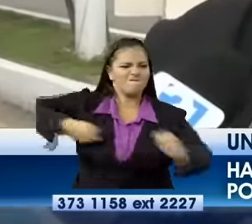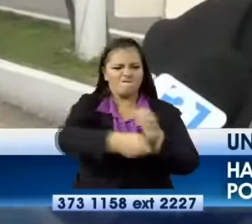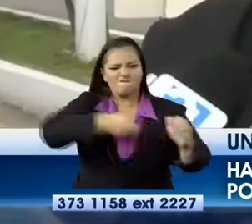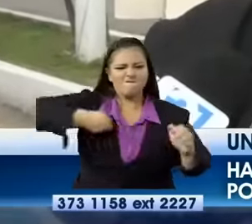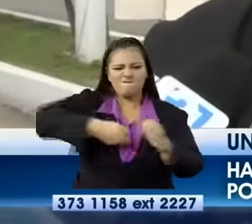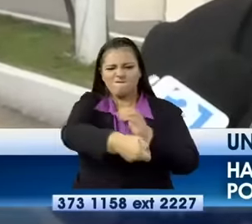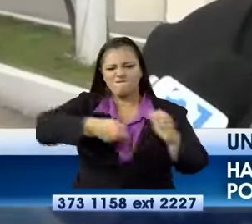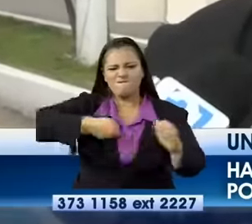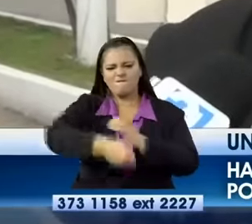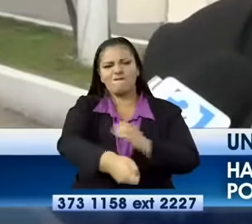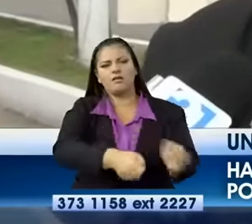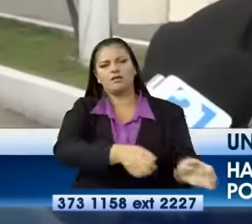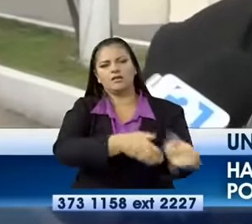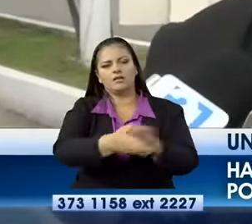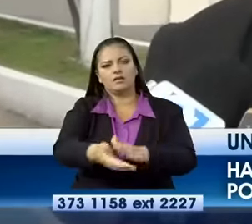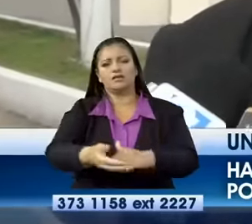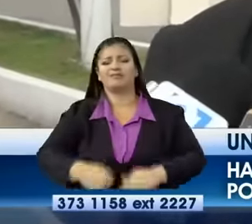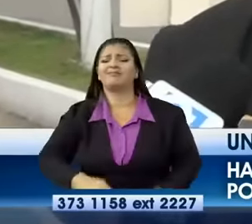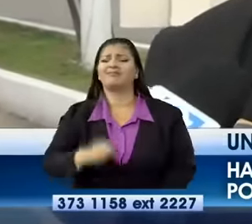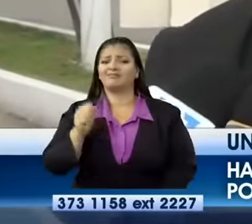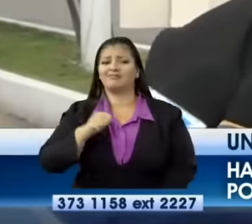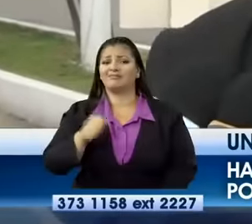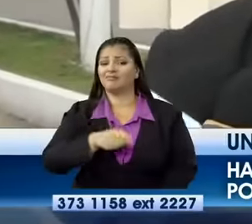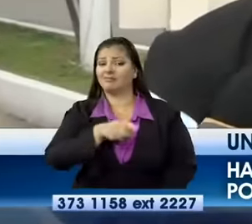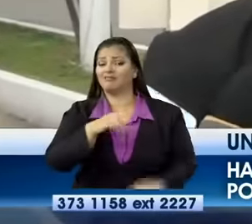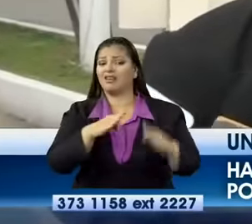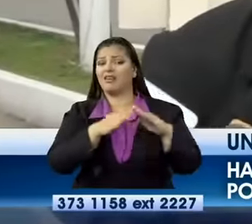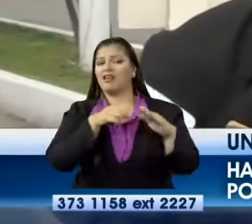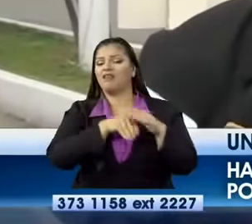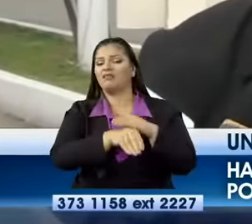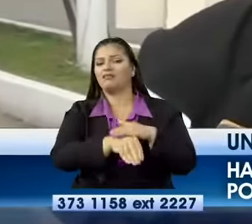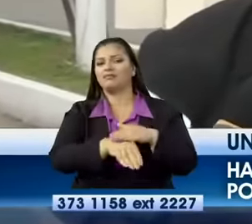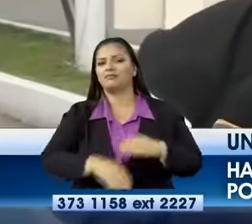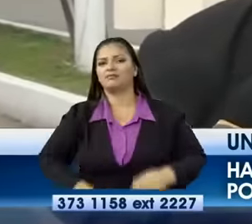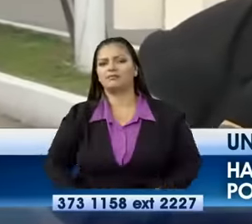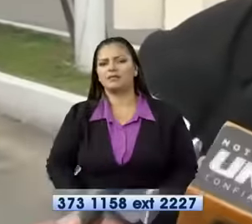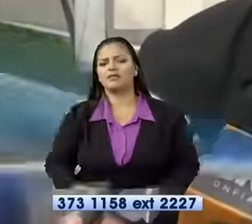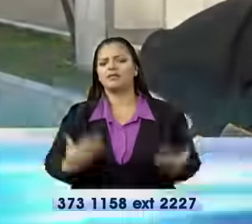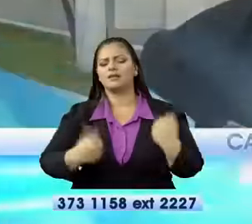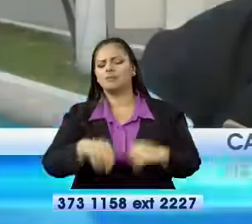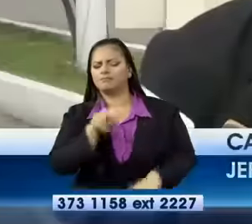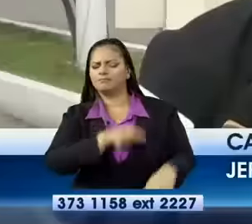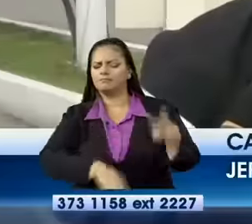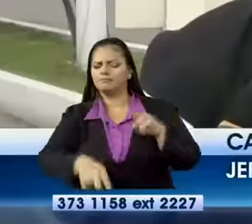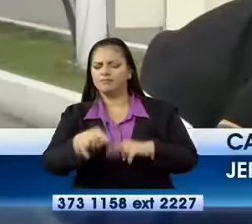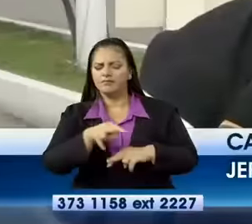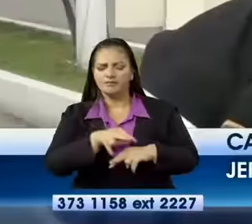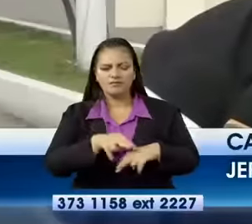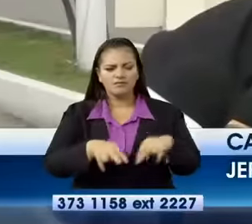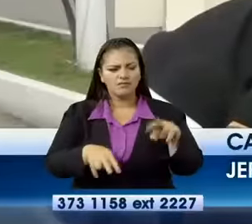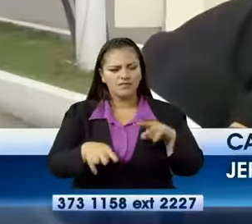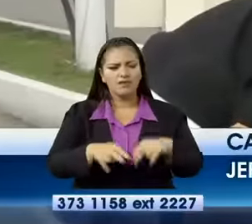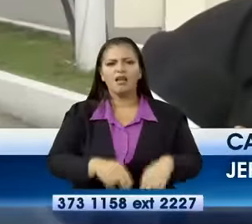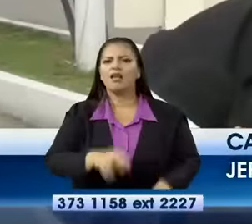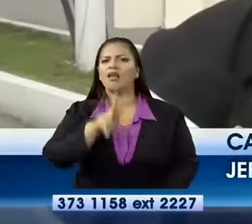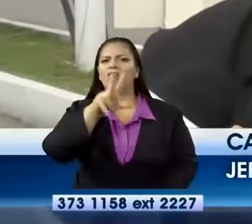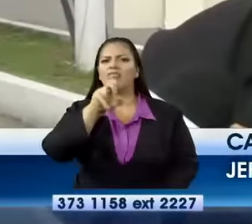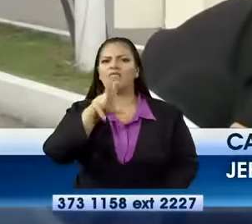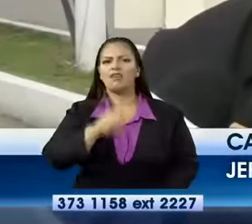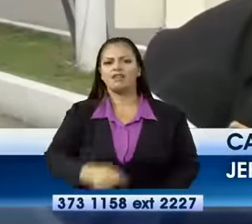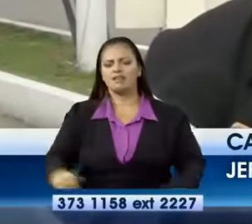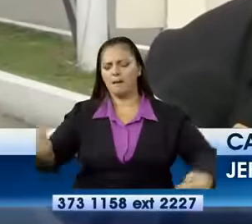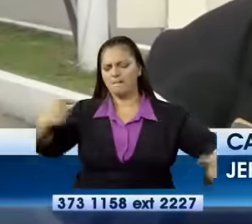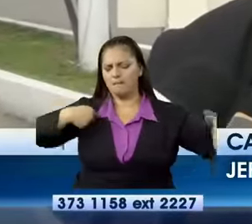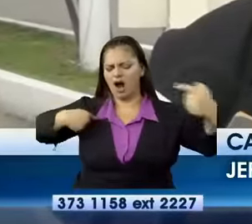un cadáver de sexo femenino al realizar el examen externo del cadáver se apreciaba 13 heridas